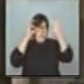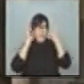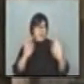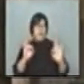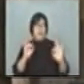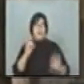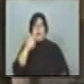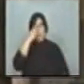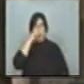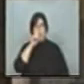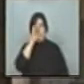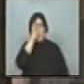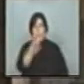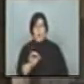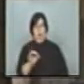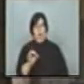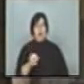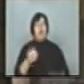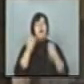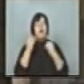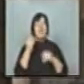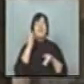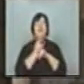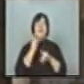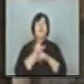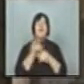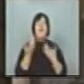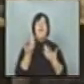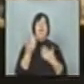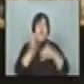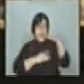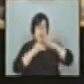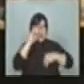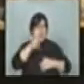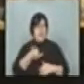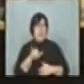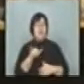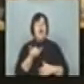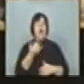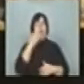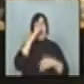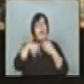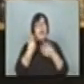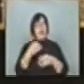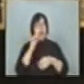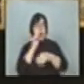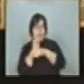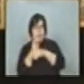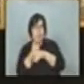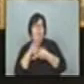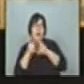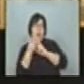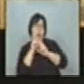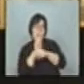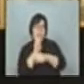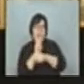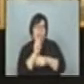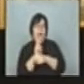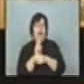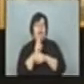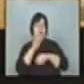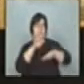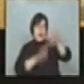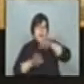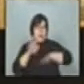ornamento, pero ese ornamento, pasado cierta cantidad de años, hay que atenderlo, hay que ver en qué condiciones está, hay que